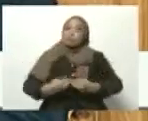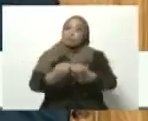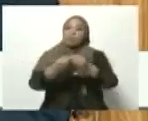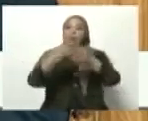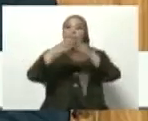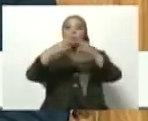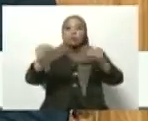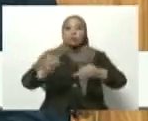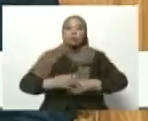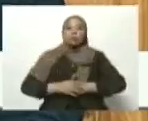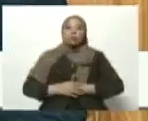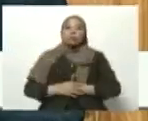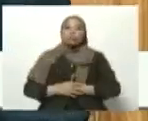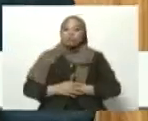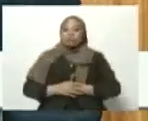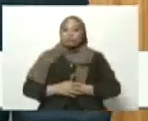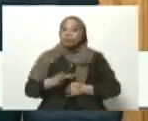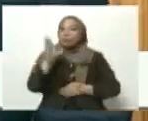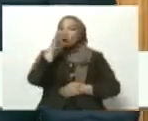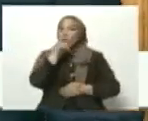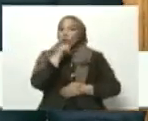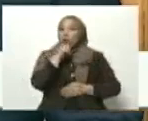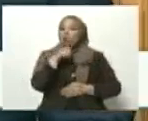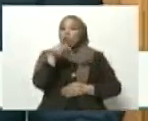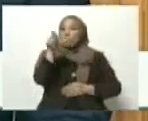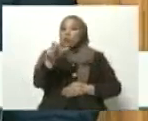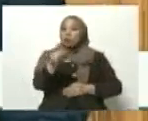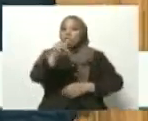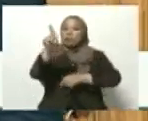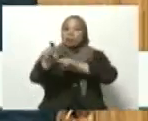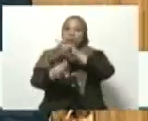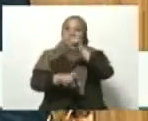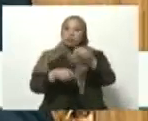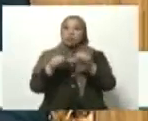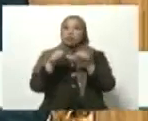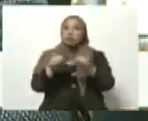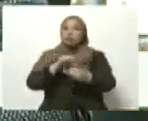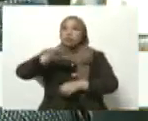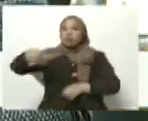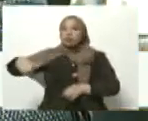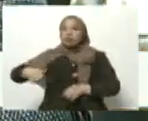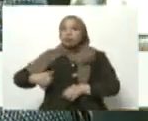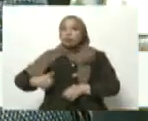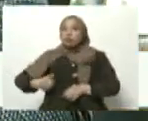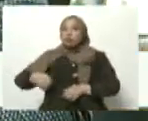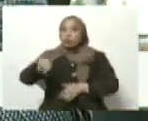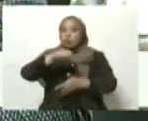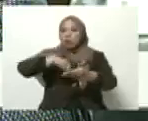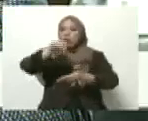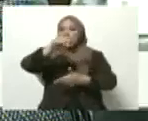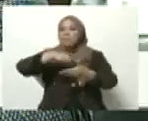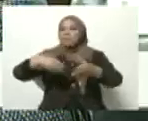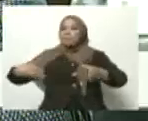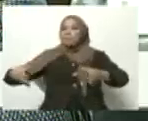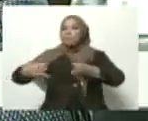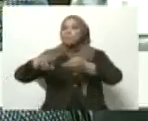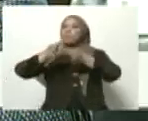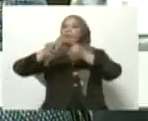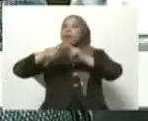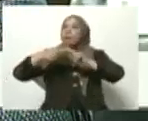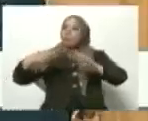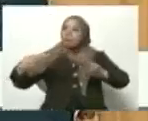todo. Y del otro lado no hay. Entonces, ¿cuál es la tarea? Me preguntaba la diputada. La tarea de nosotros es construir un bloque por la paz. Nosotros